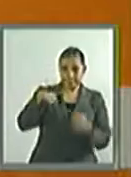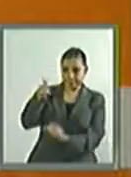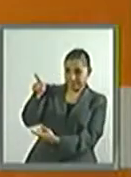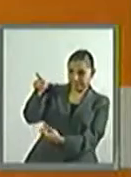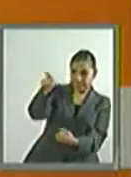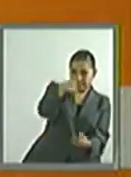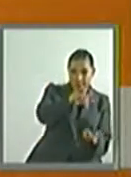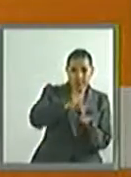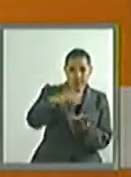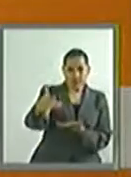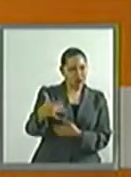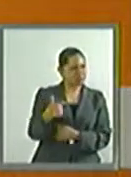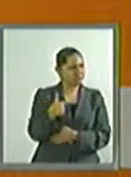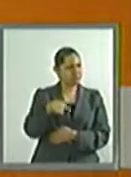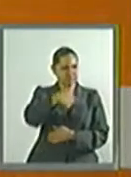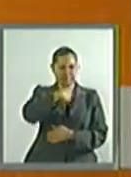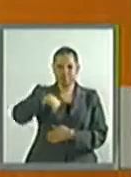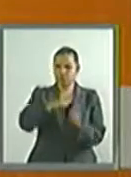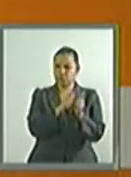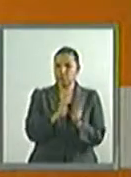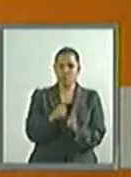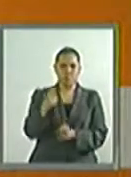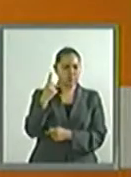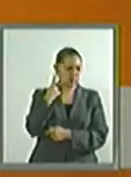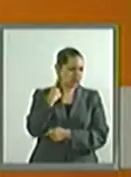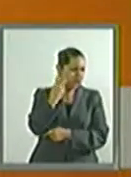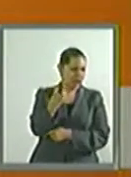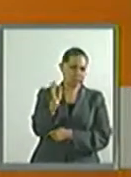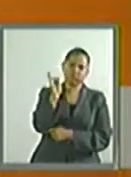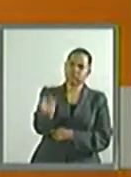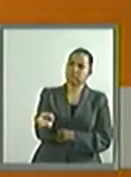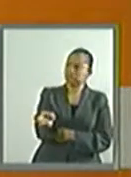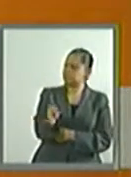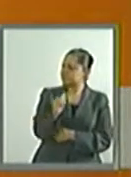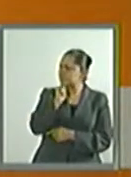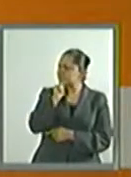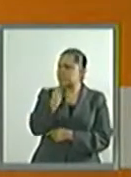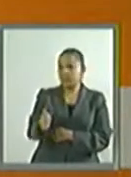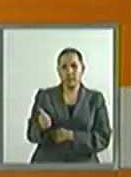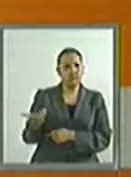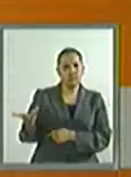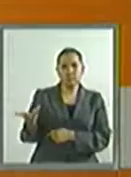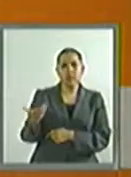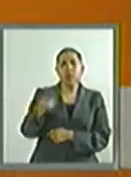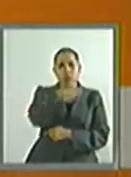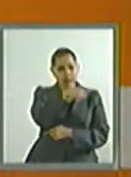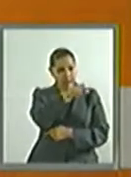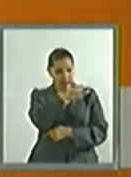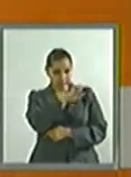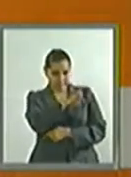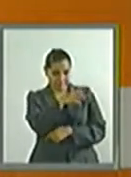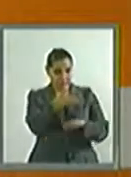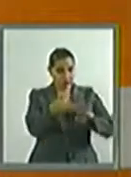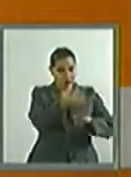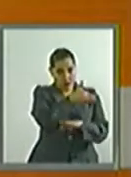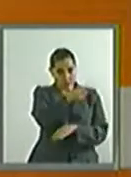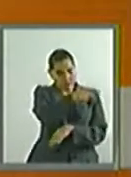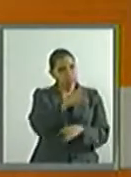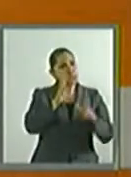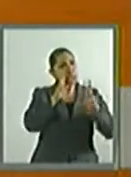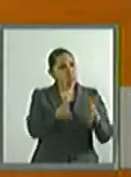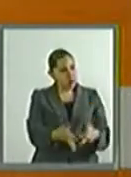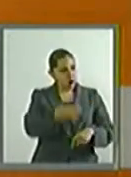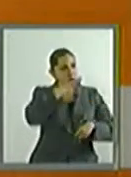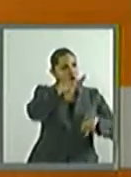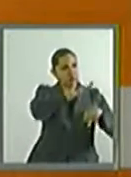decirlo con todas sus letras. El trabajo de la Auditoría Superior de la Federación alertó sobre lo